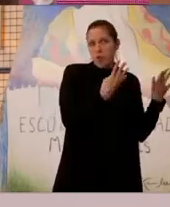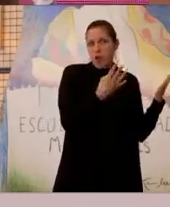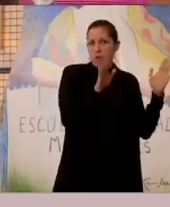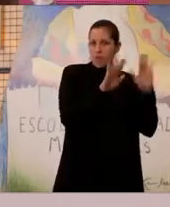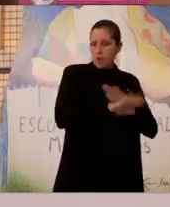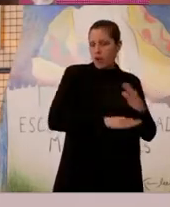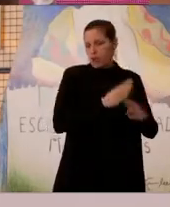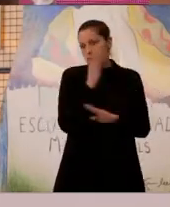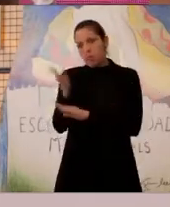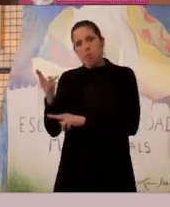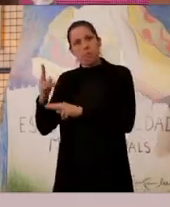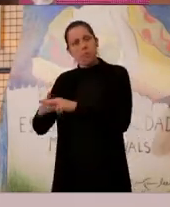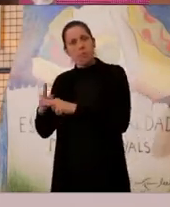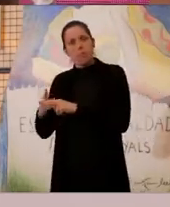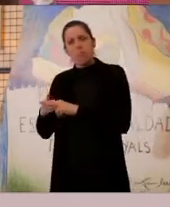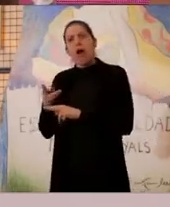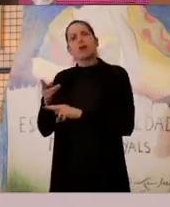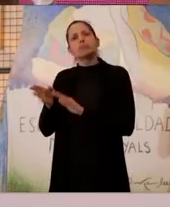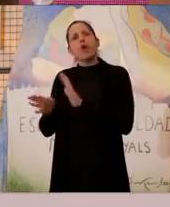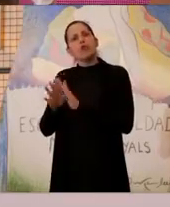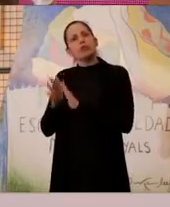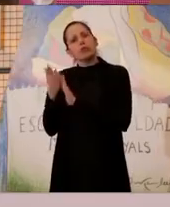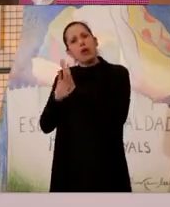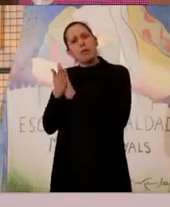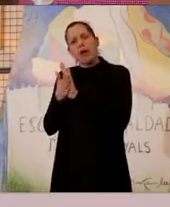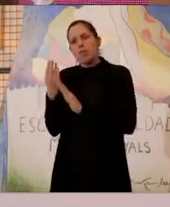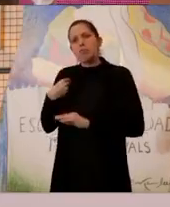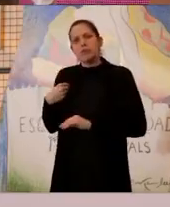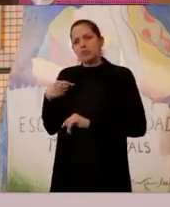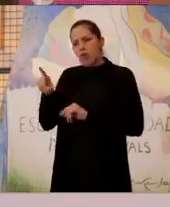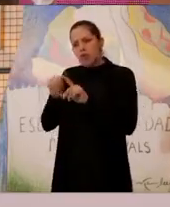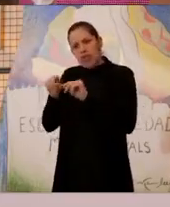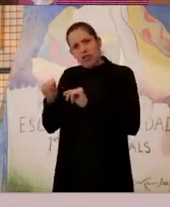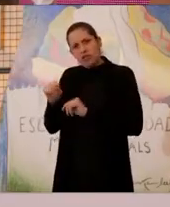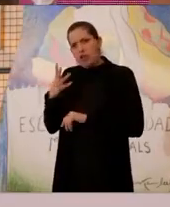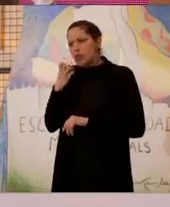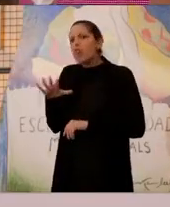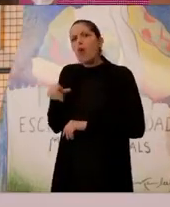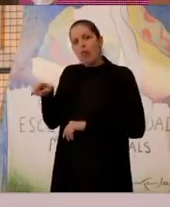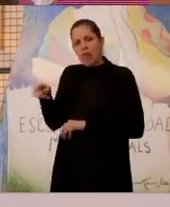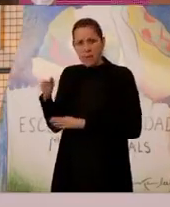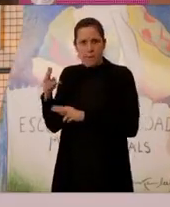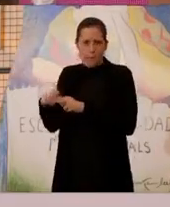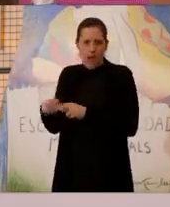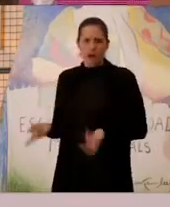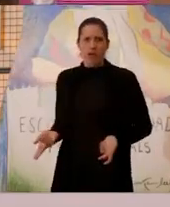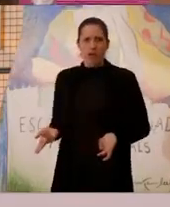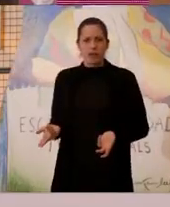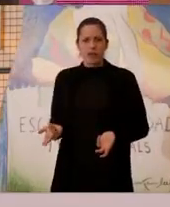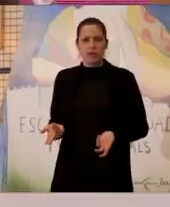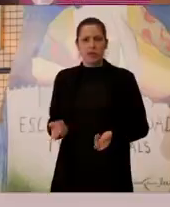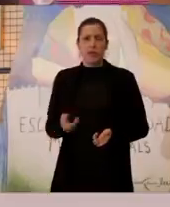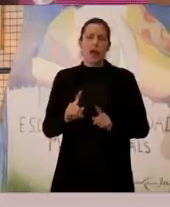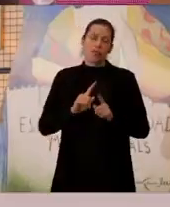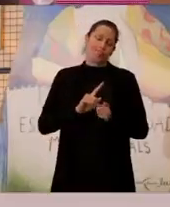Siguen con lo mismo entonces y ahí toman las decisiones serias a veces etcétera no y las mujeres pues se van a casa porque